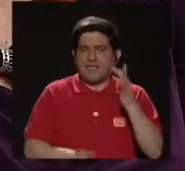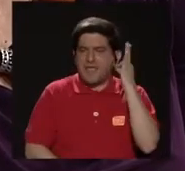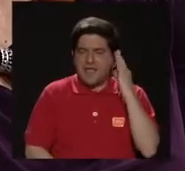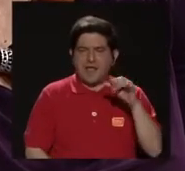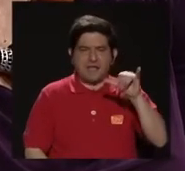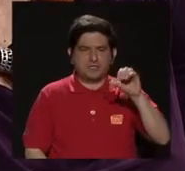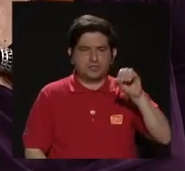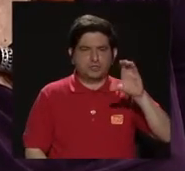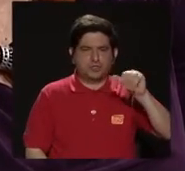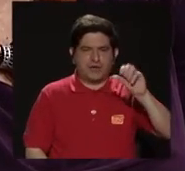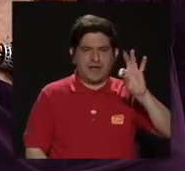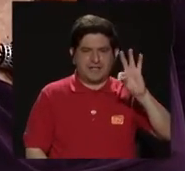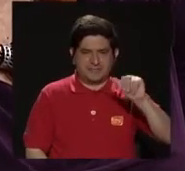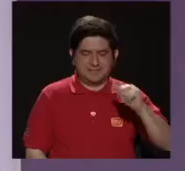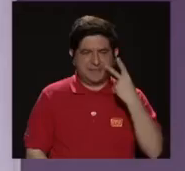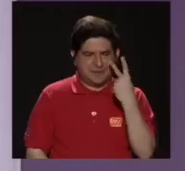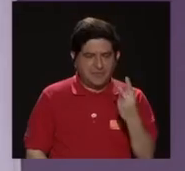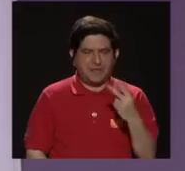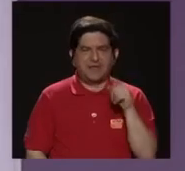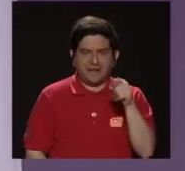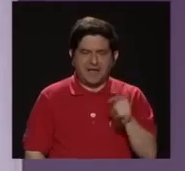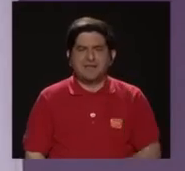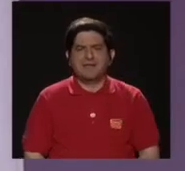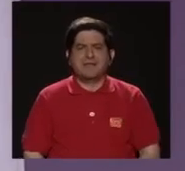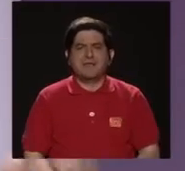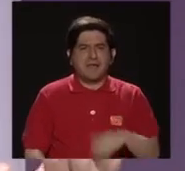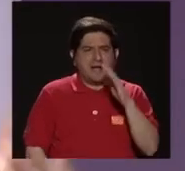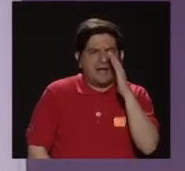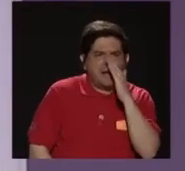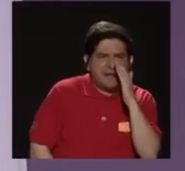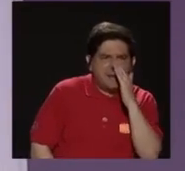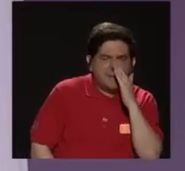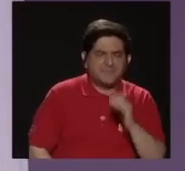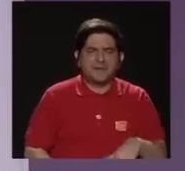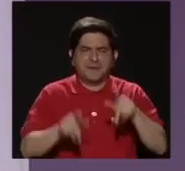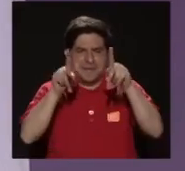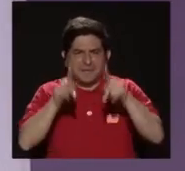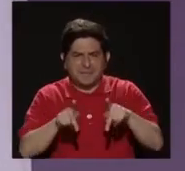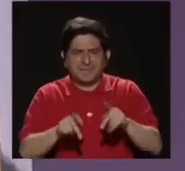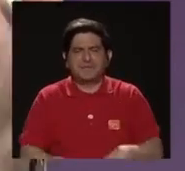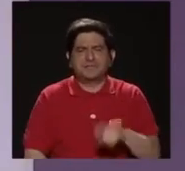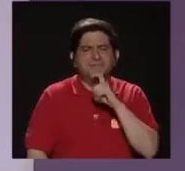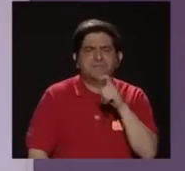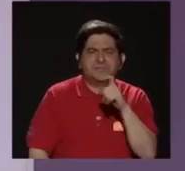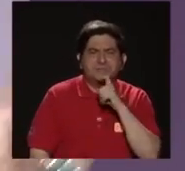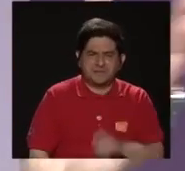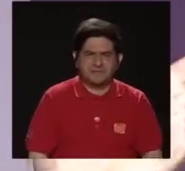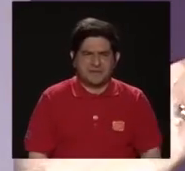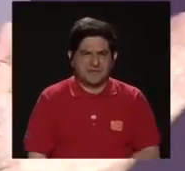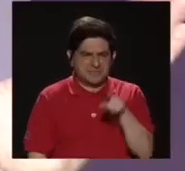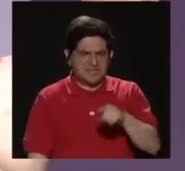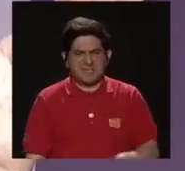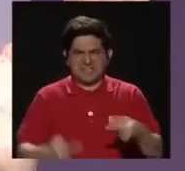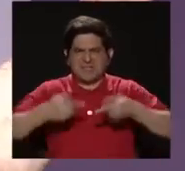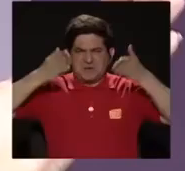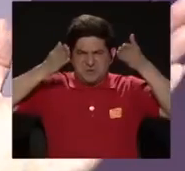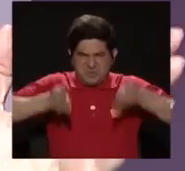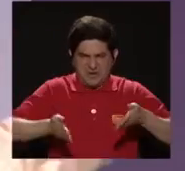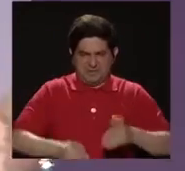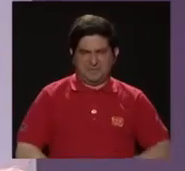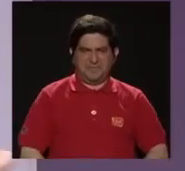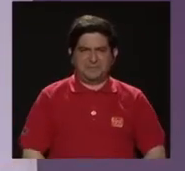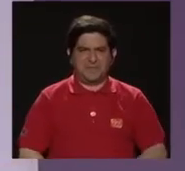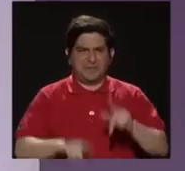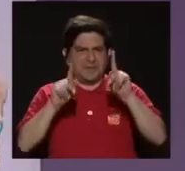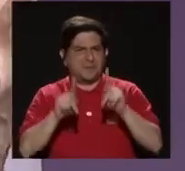la hija ve a la madre como la persona difícil, como la presunta enemiga, como la que